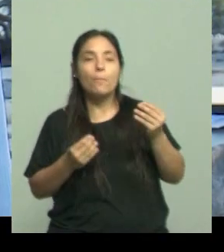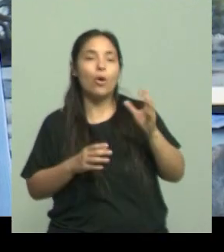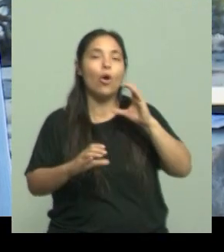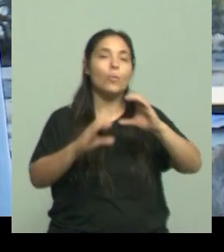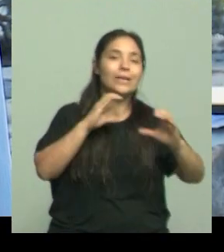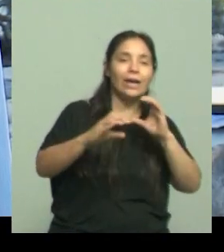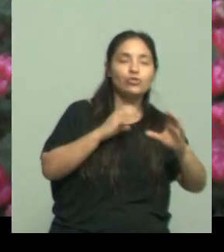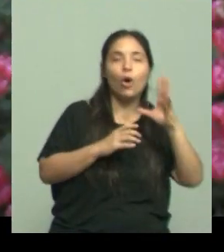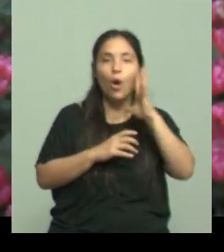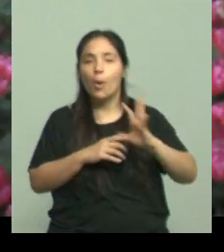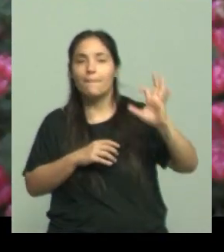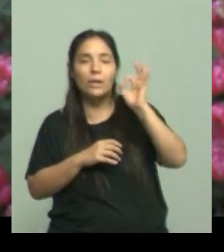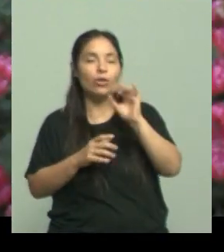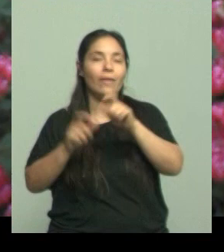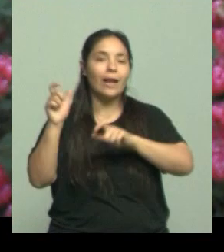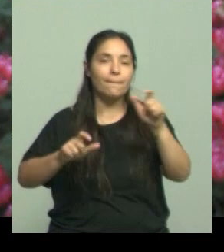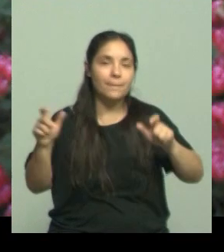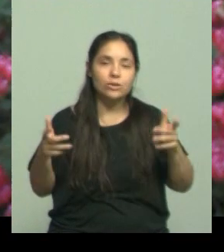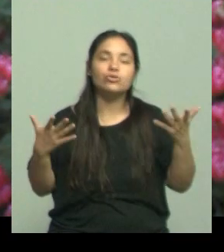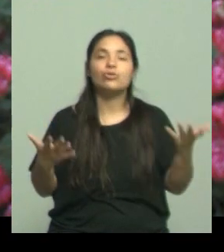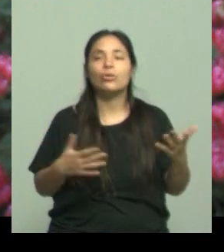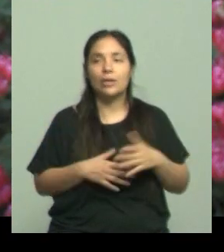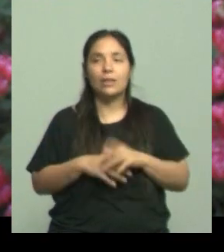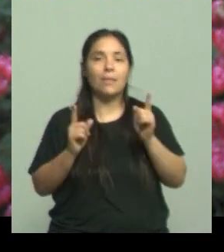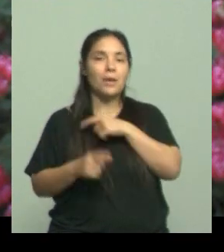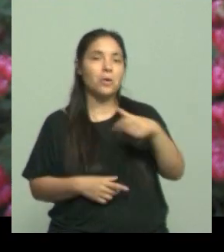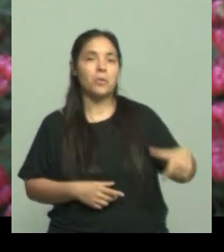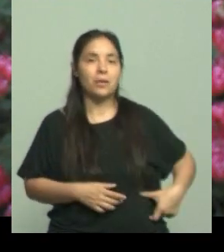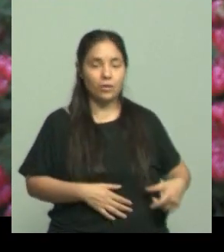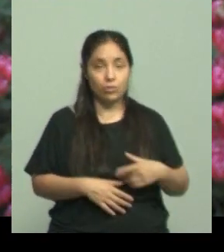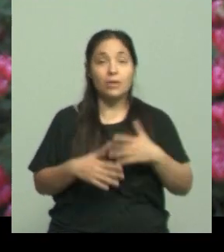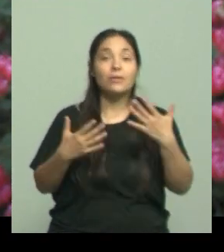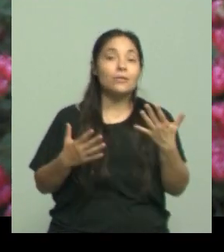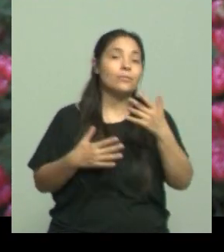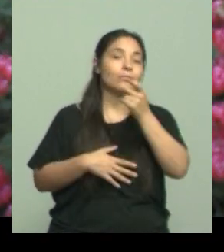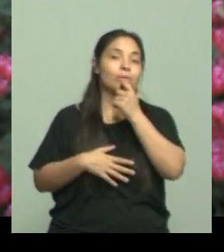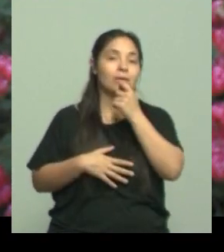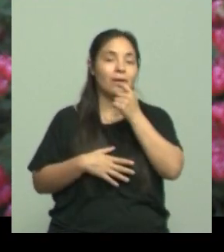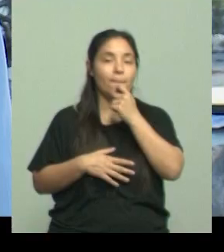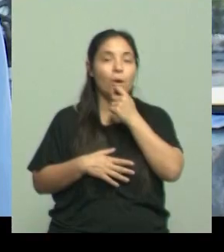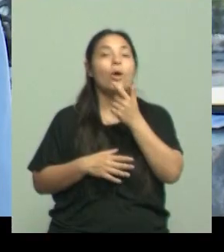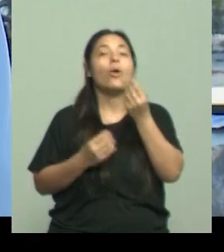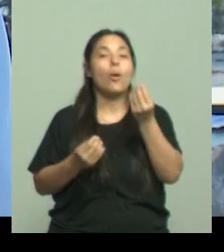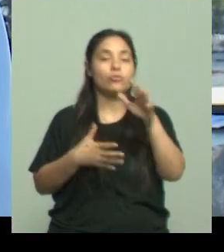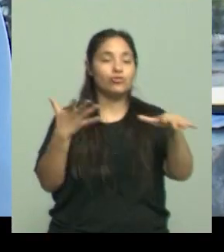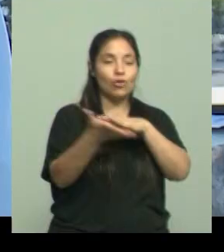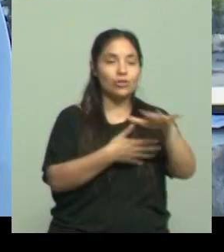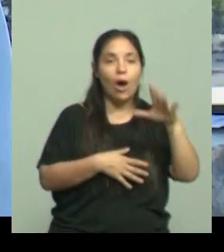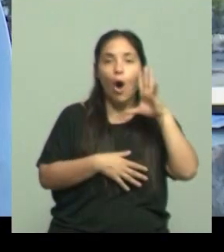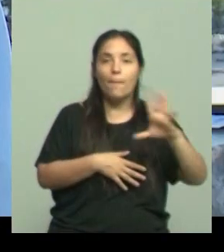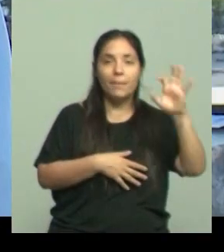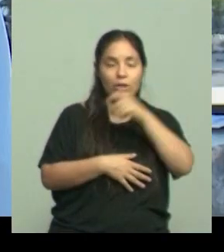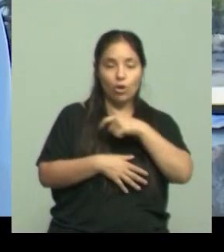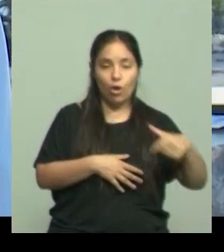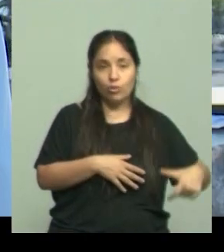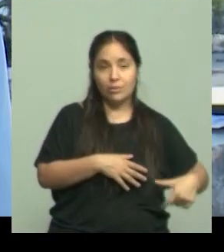gobierno, pero se mezcla mucho el tema de la formación de la opinión pública por redes, que recién más o menos lo decías. En el próximo